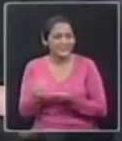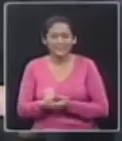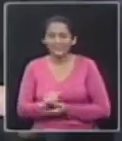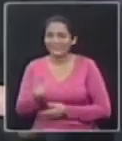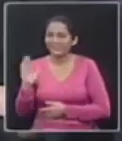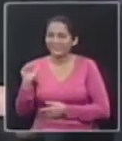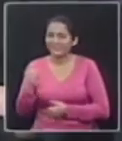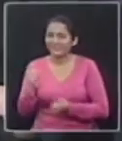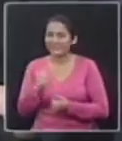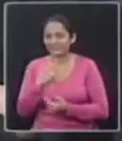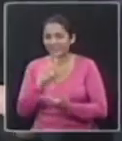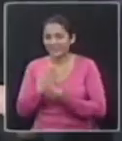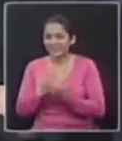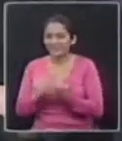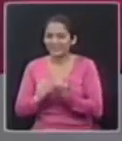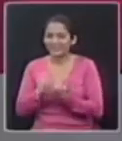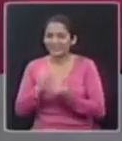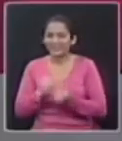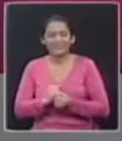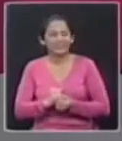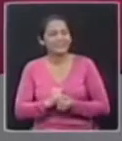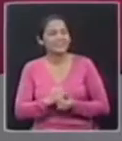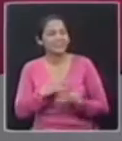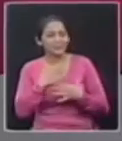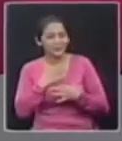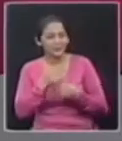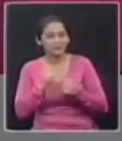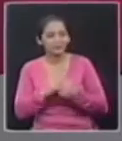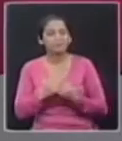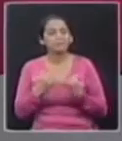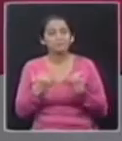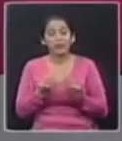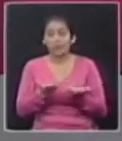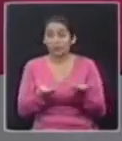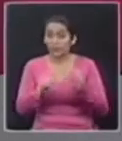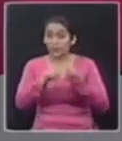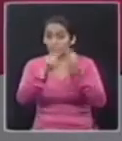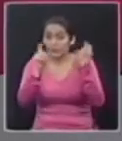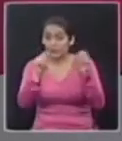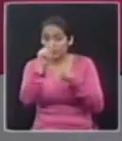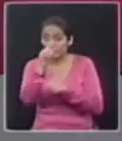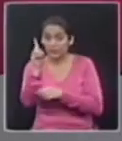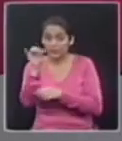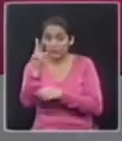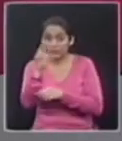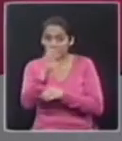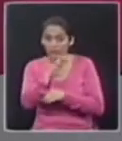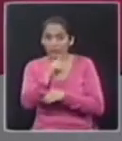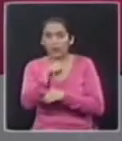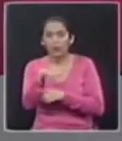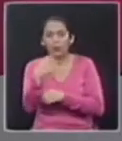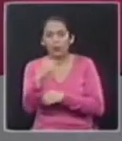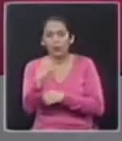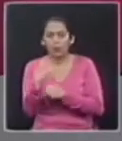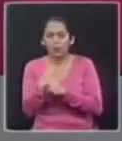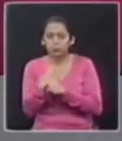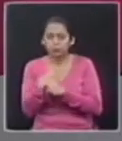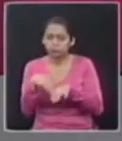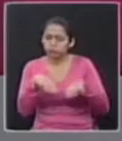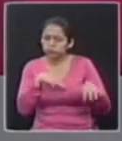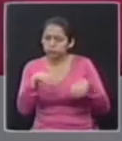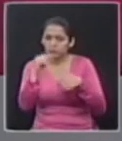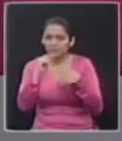María Antonieta. Muchas gracias por la invitación. Encantada de tenerla por acá. Y es que DirecTV trabaja con su plataforma de responsabilidad social,